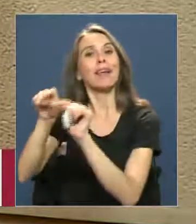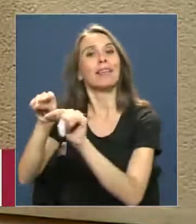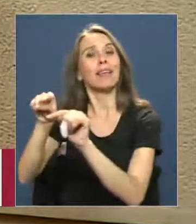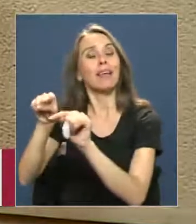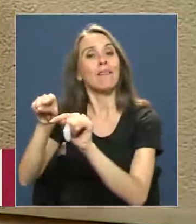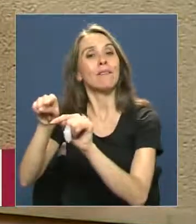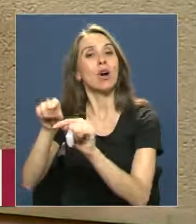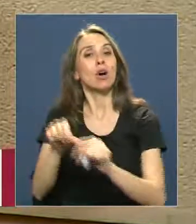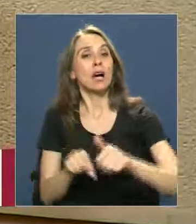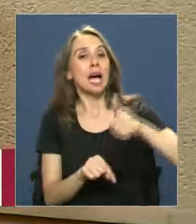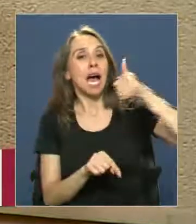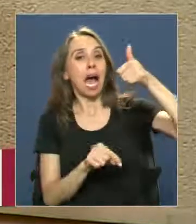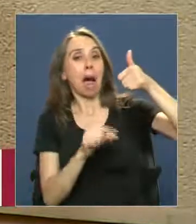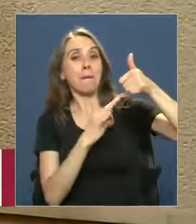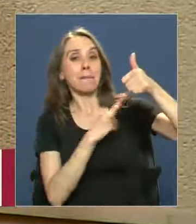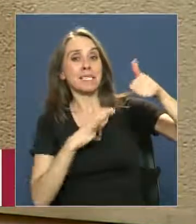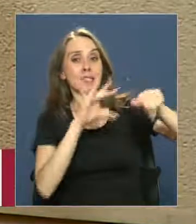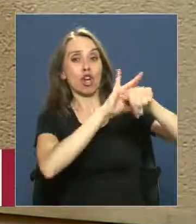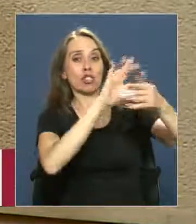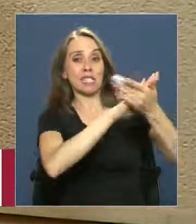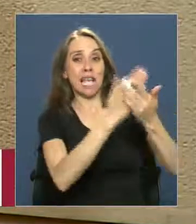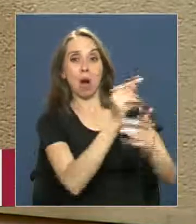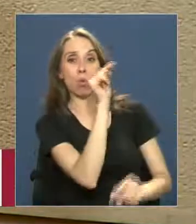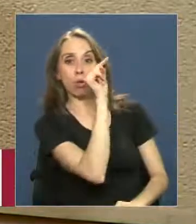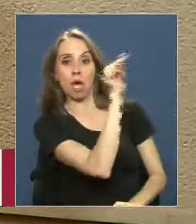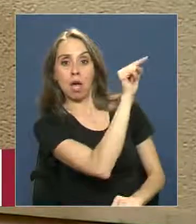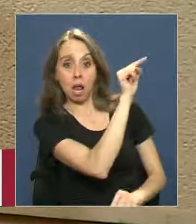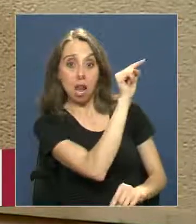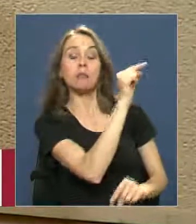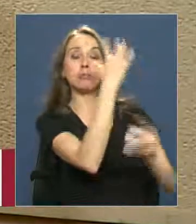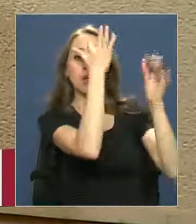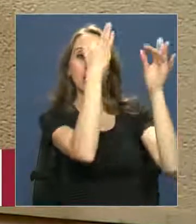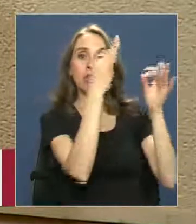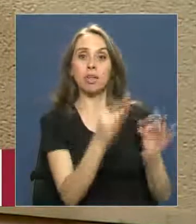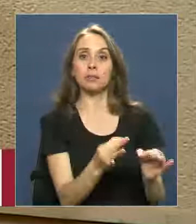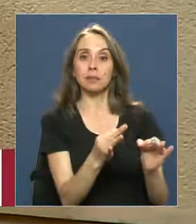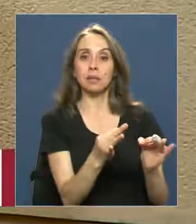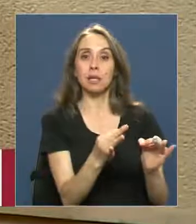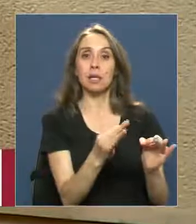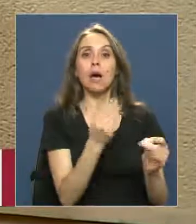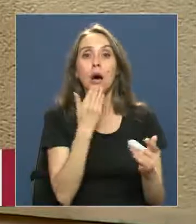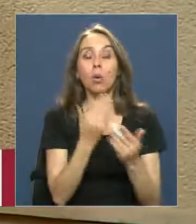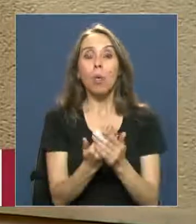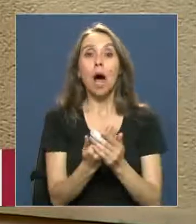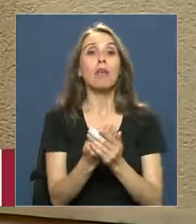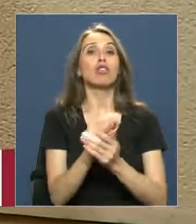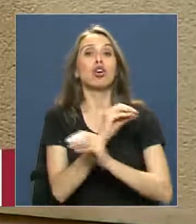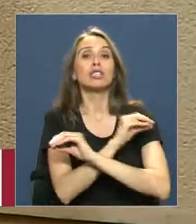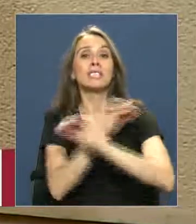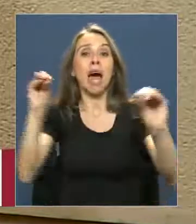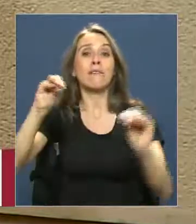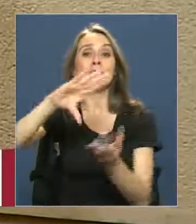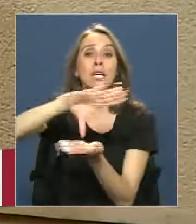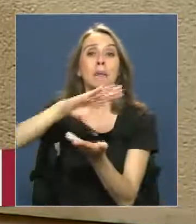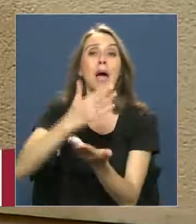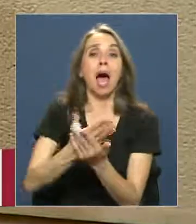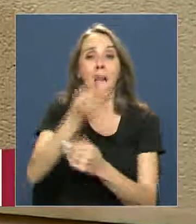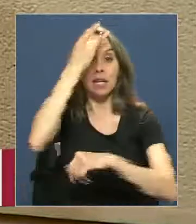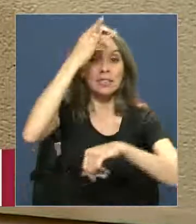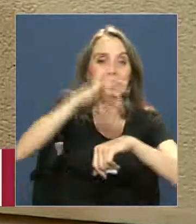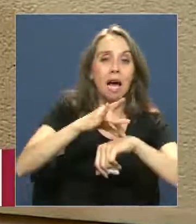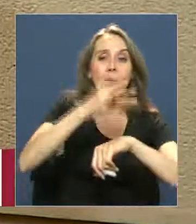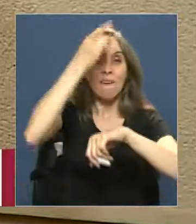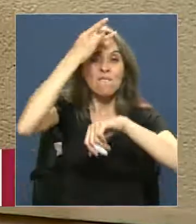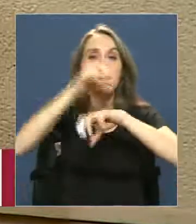sea la autoridad sanitaria quien lo resuelva frente a una alerta sanitaria,